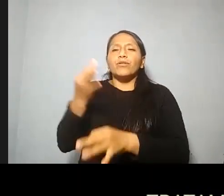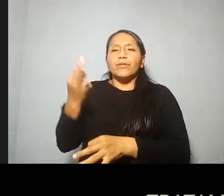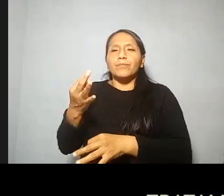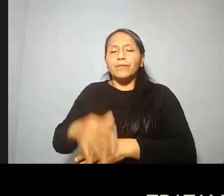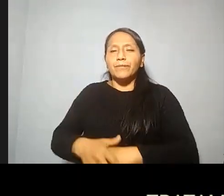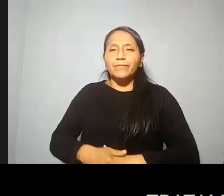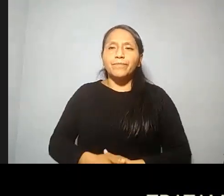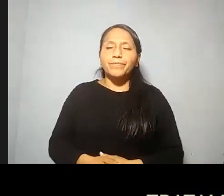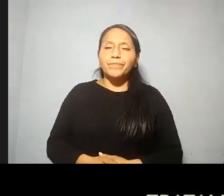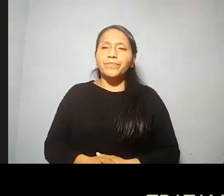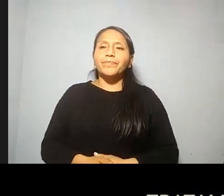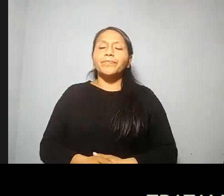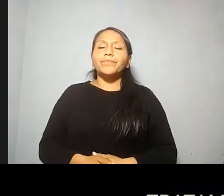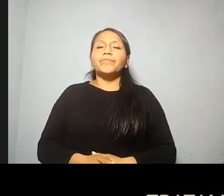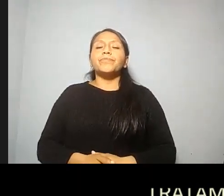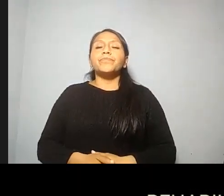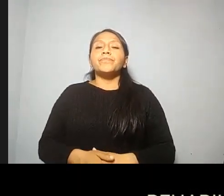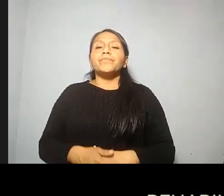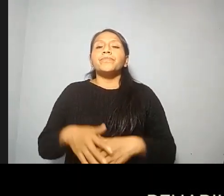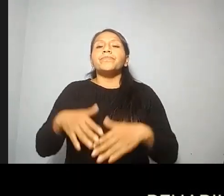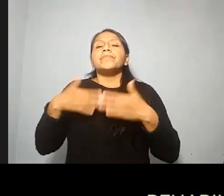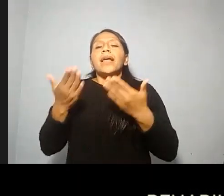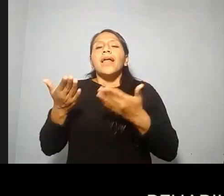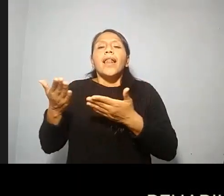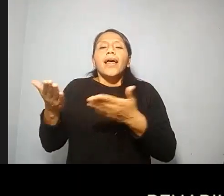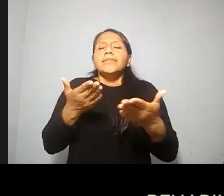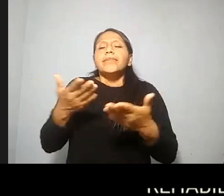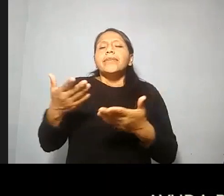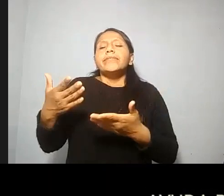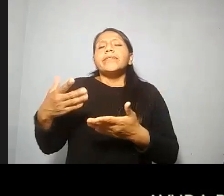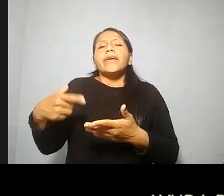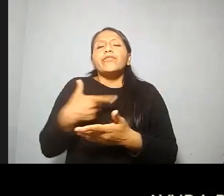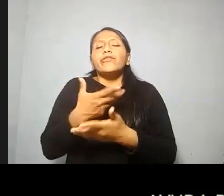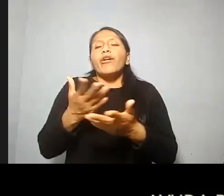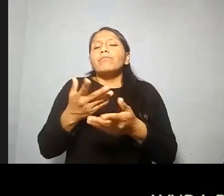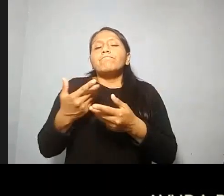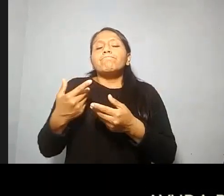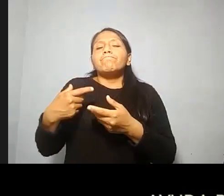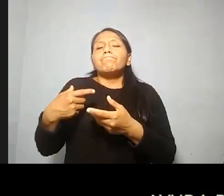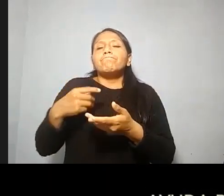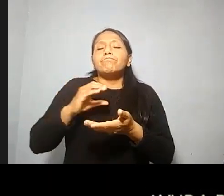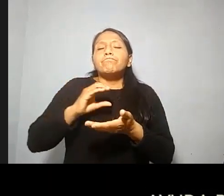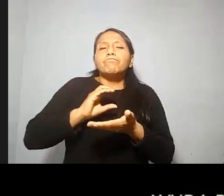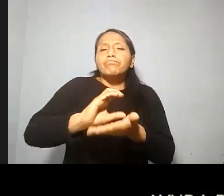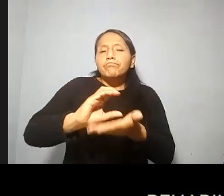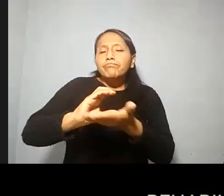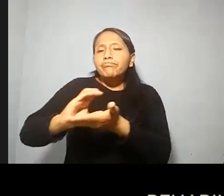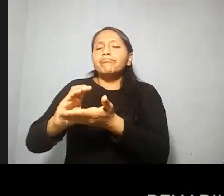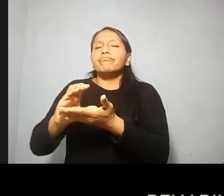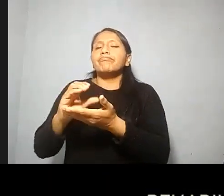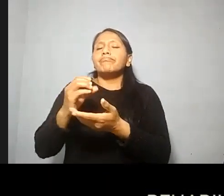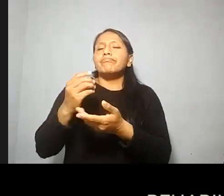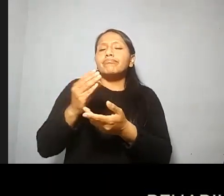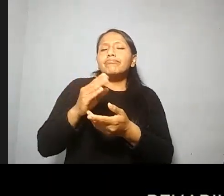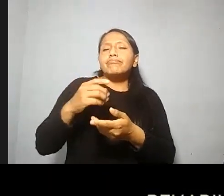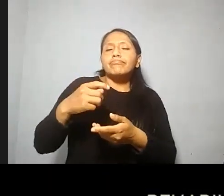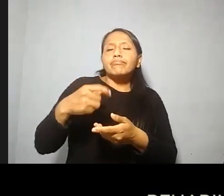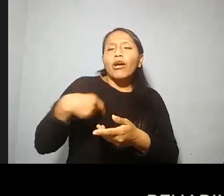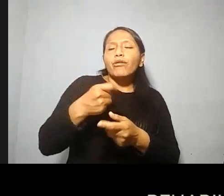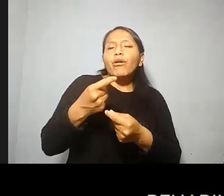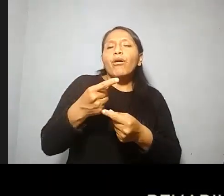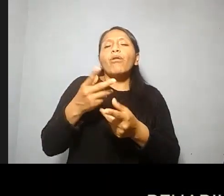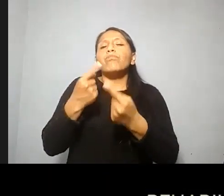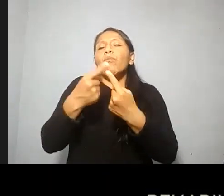La asistencia social pasa a ser la principal fuente de manutención, ya que siguen siendo objeto de